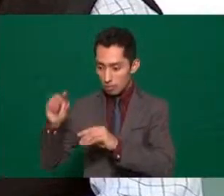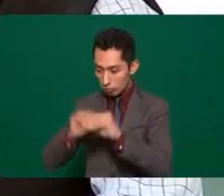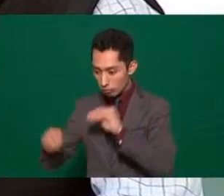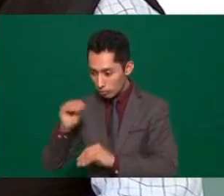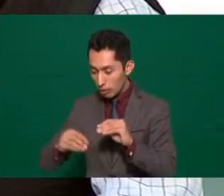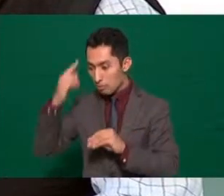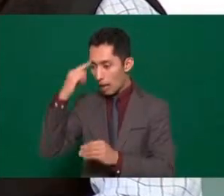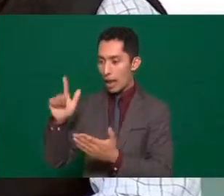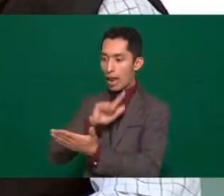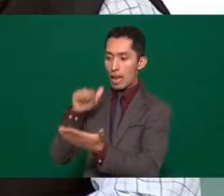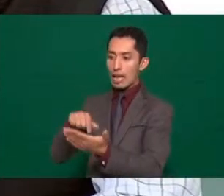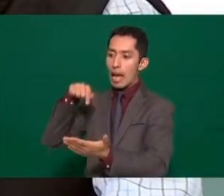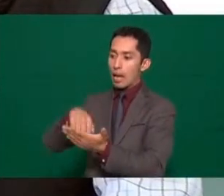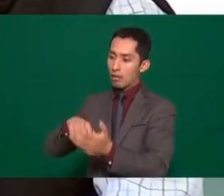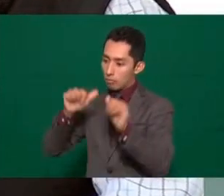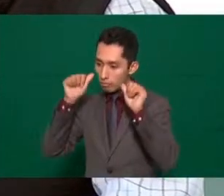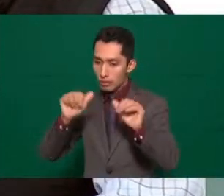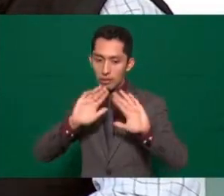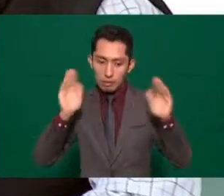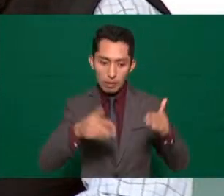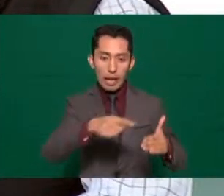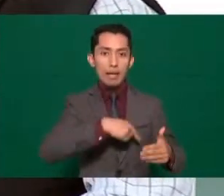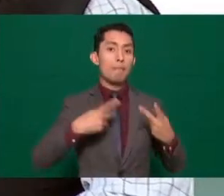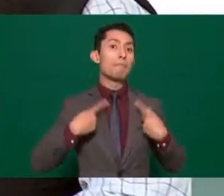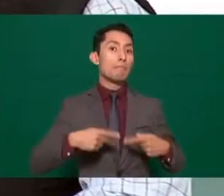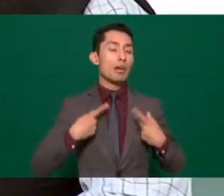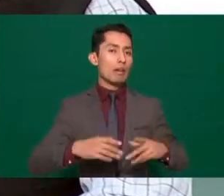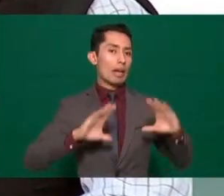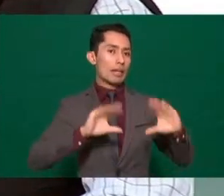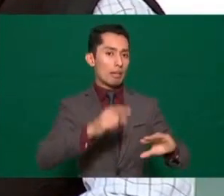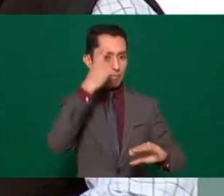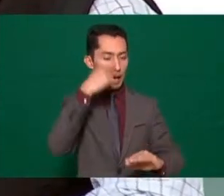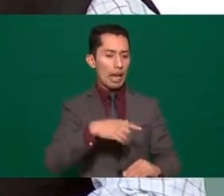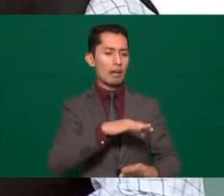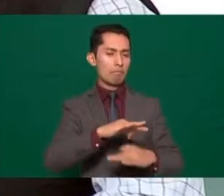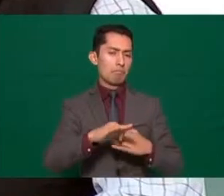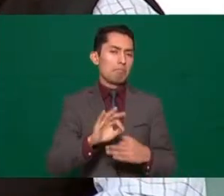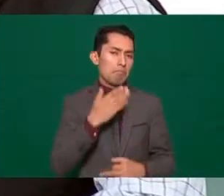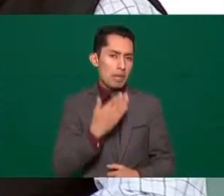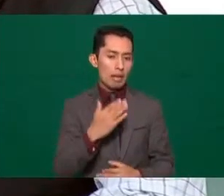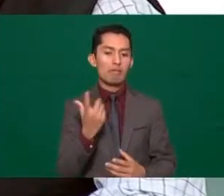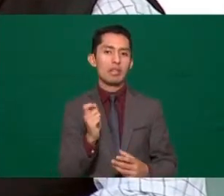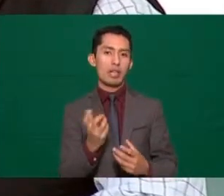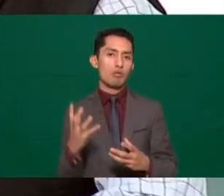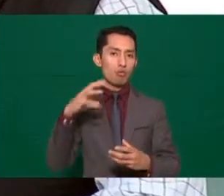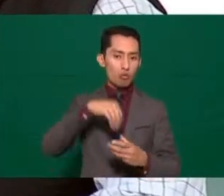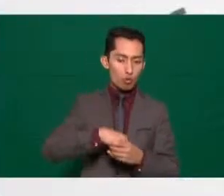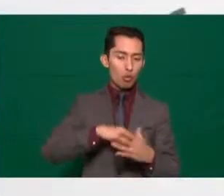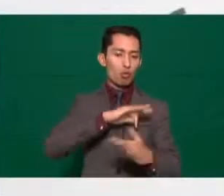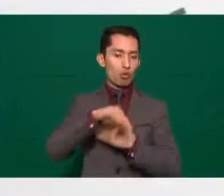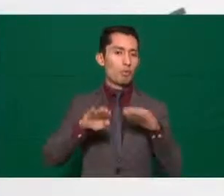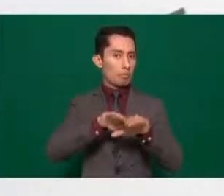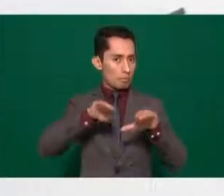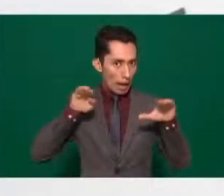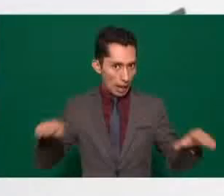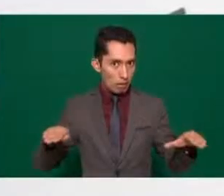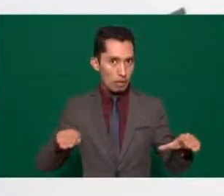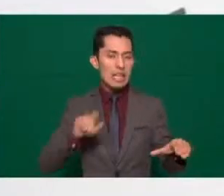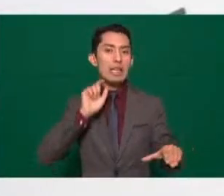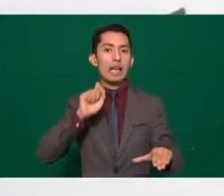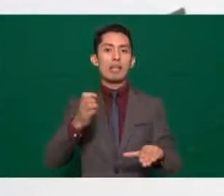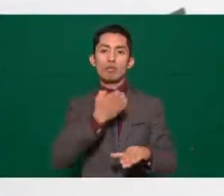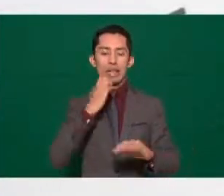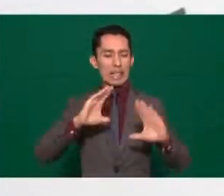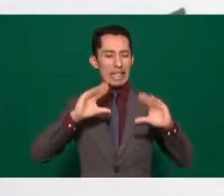como centro de acción a las personas para generar mayor bienestar, inclusión, igualdad y, por supuesto, mejor